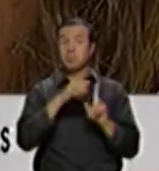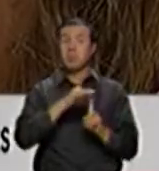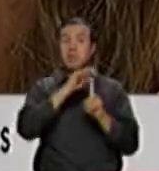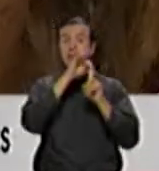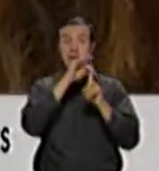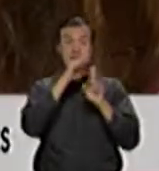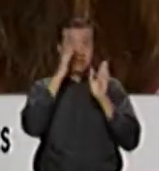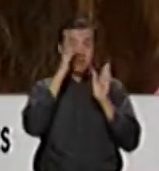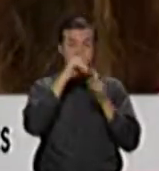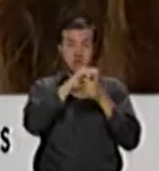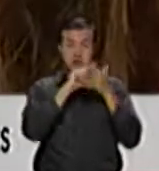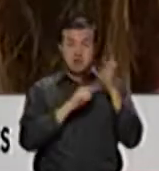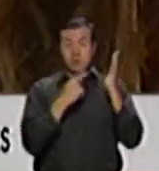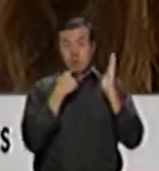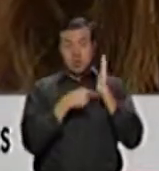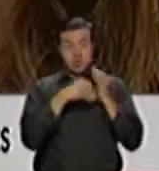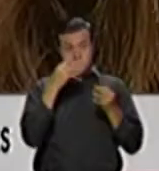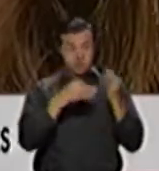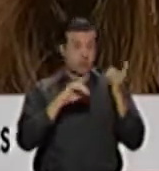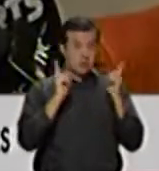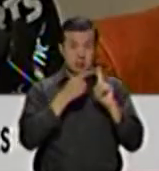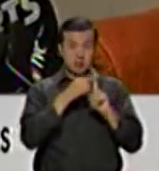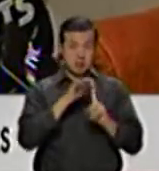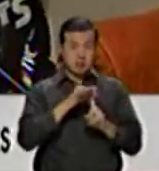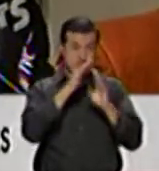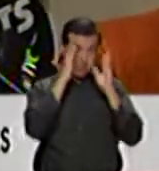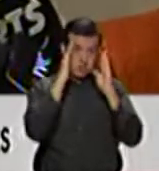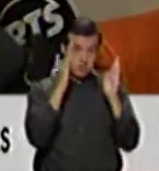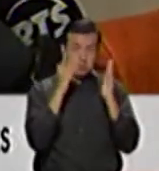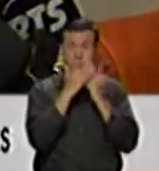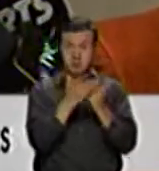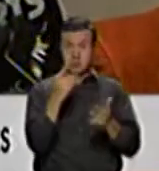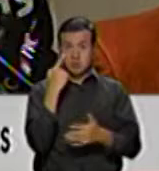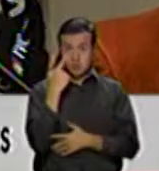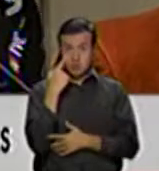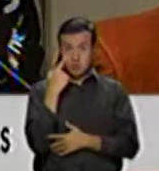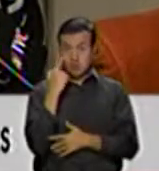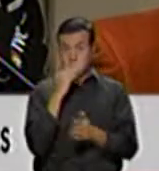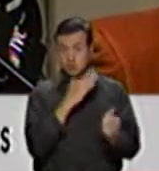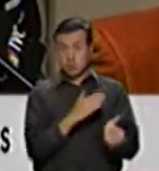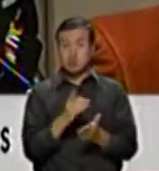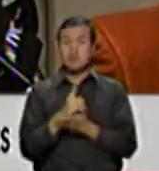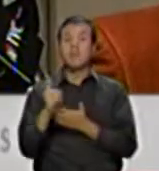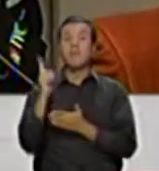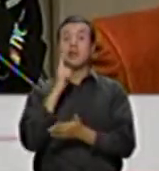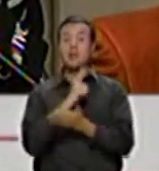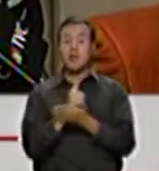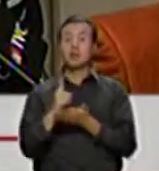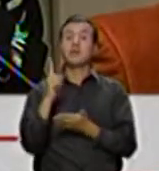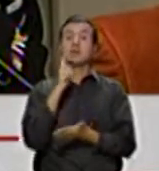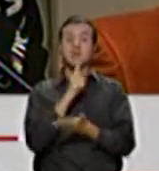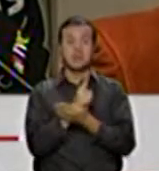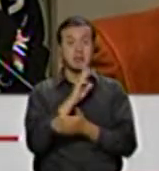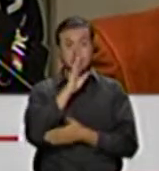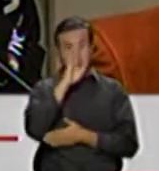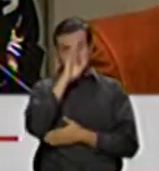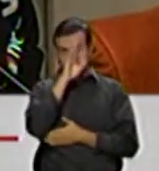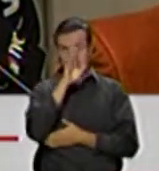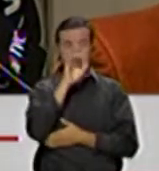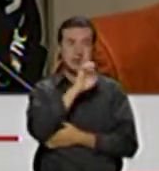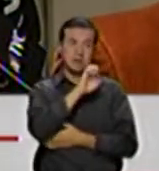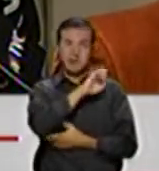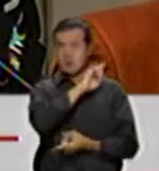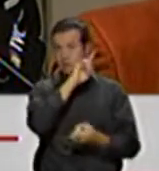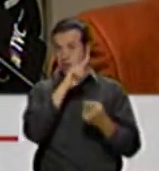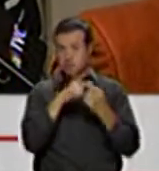como fue lo referente al sistema de justicia del país. Por eso vieron ustedes que la semana pasada y la antepasada nos dedicamos en el mes de enero